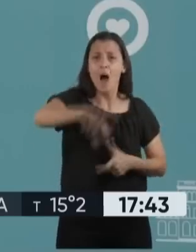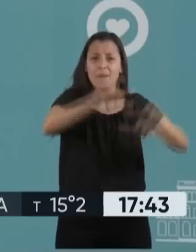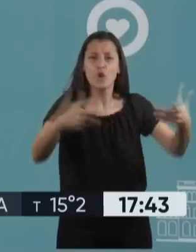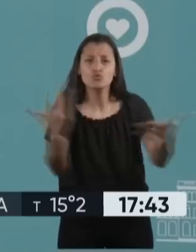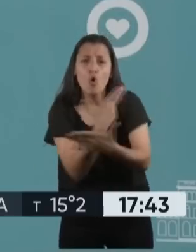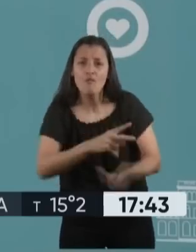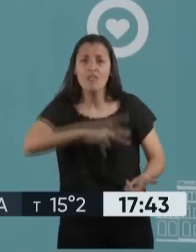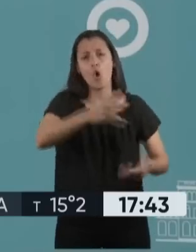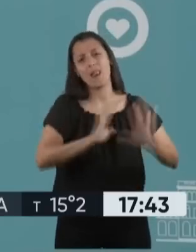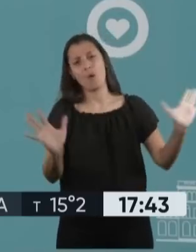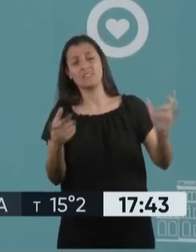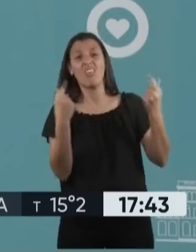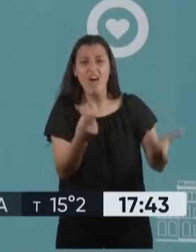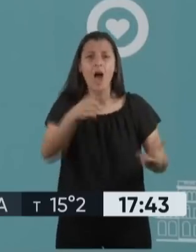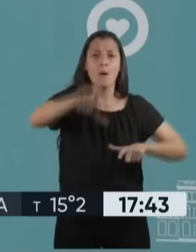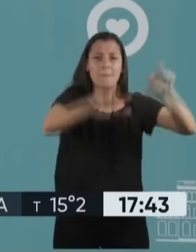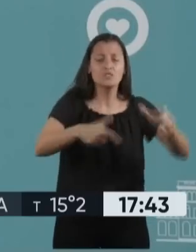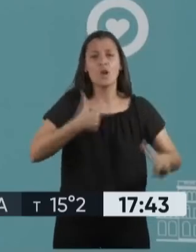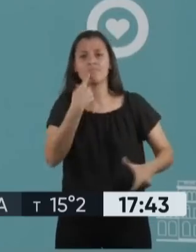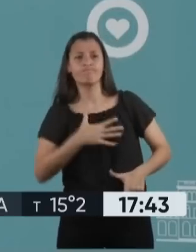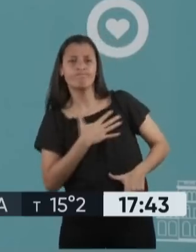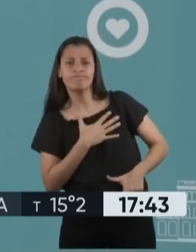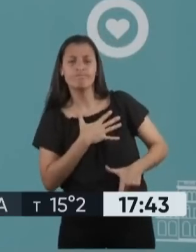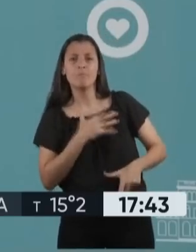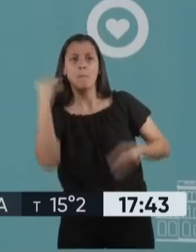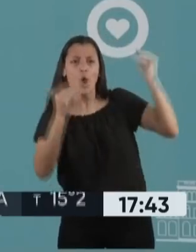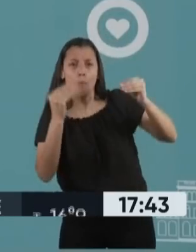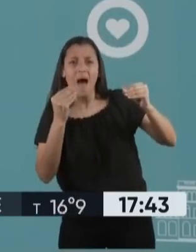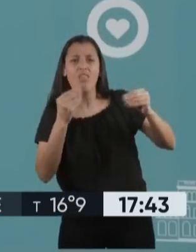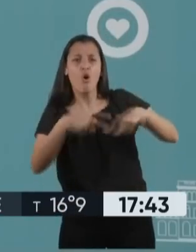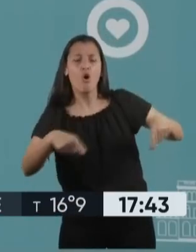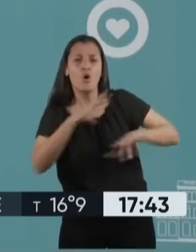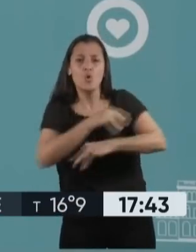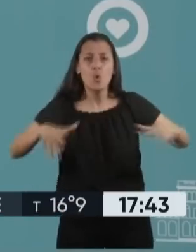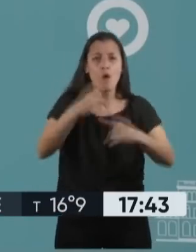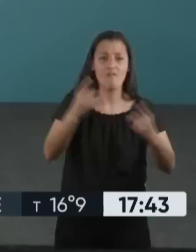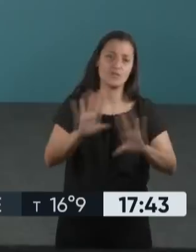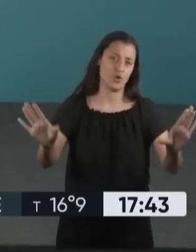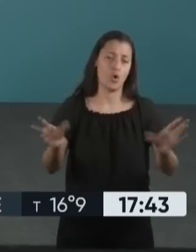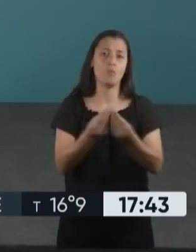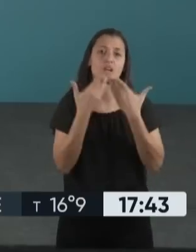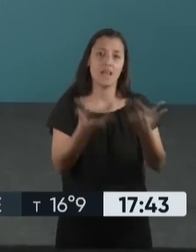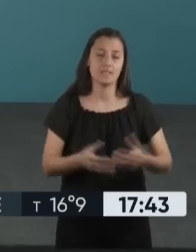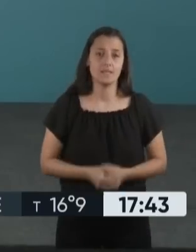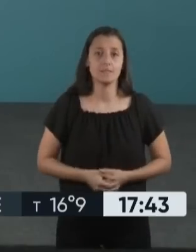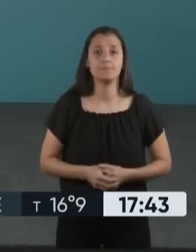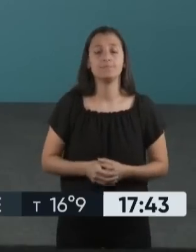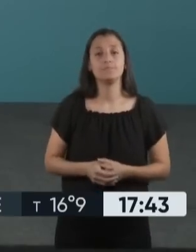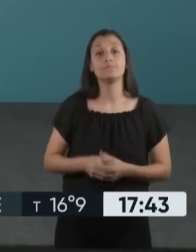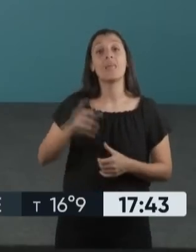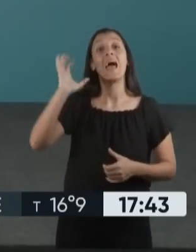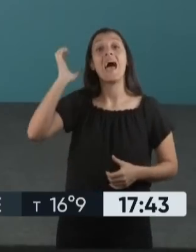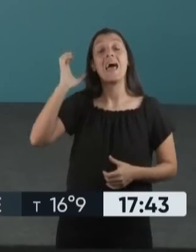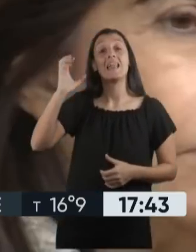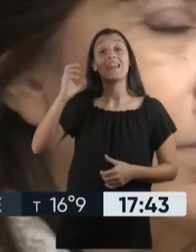generándole además incertidumbre, haciendo circular rumores y falsas noticias. Muchas gracias. Mariel Dinarda, Radio